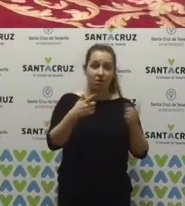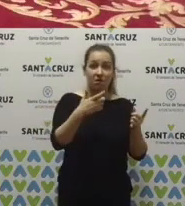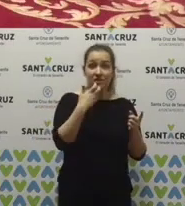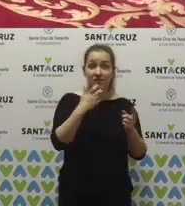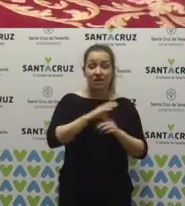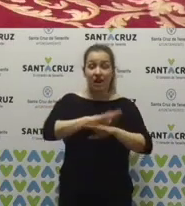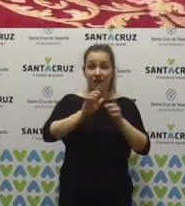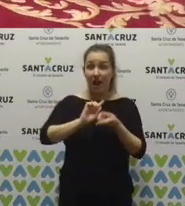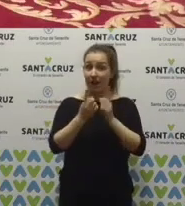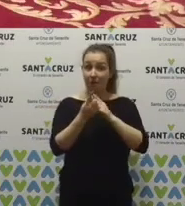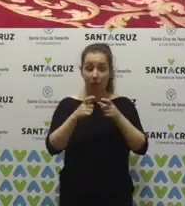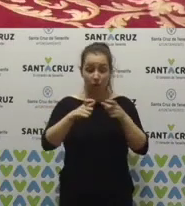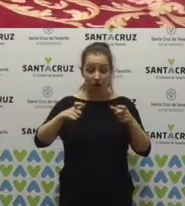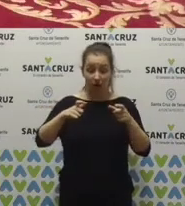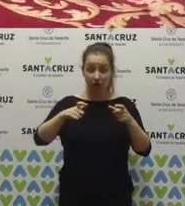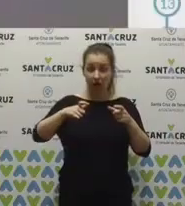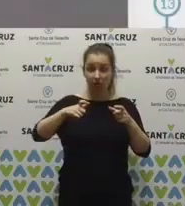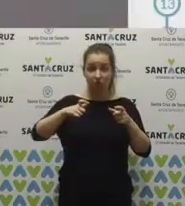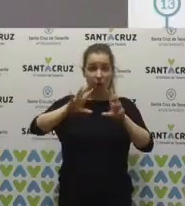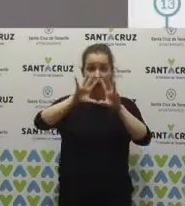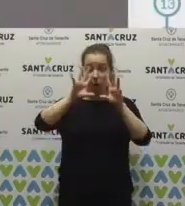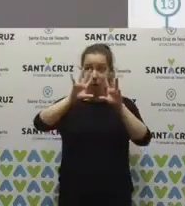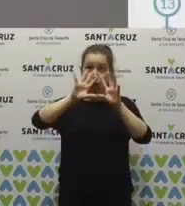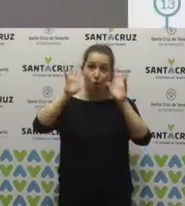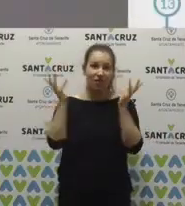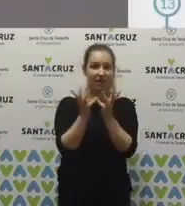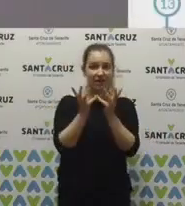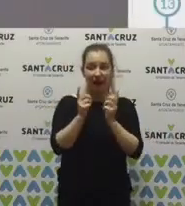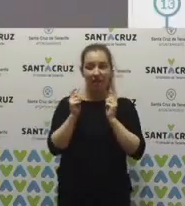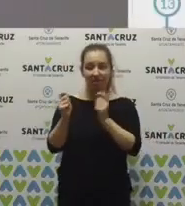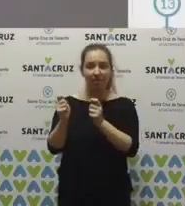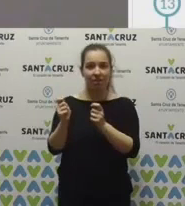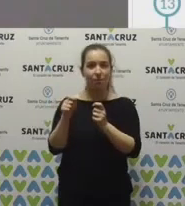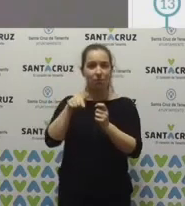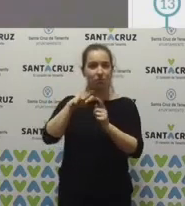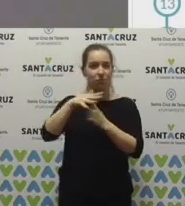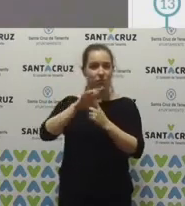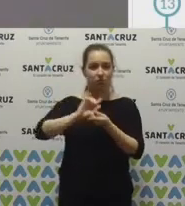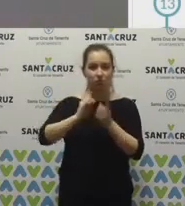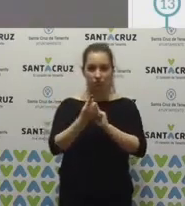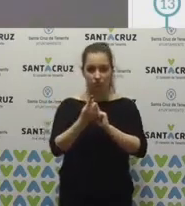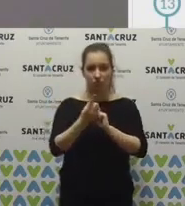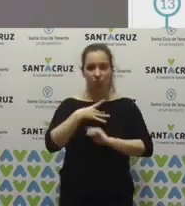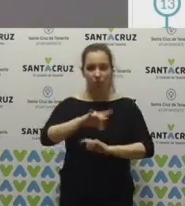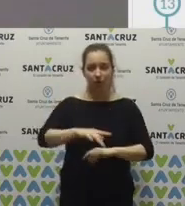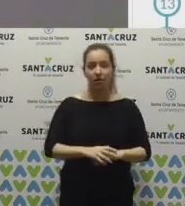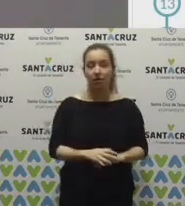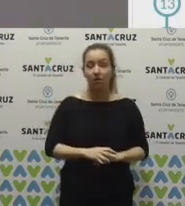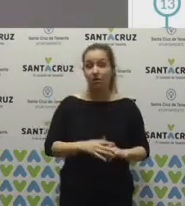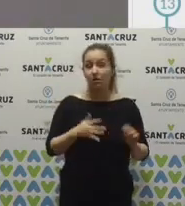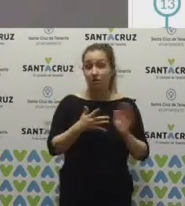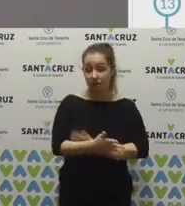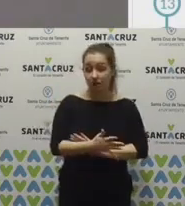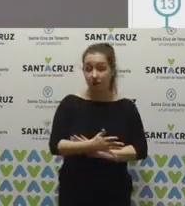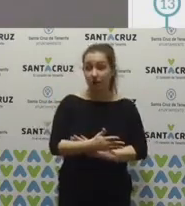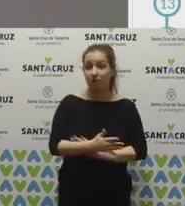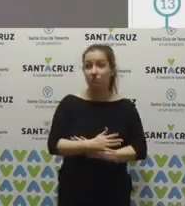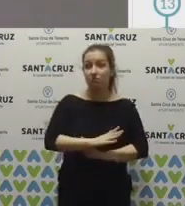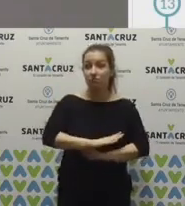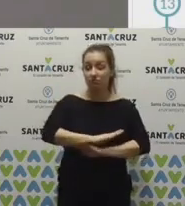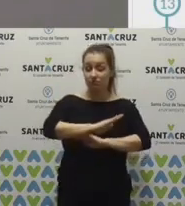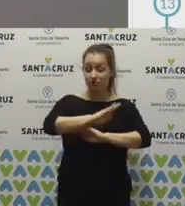y ahora que precisamente se trata de no movernos más de lo necesario por la ciudad además se favorecería la dinamización